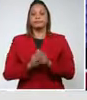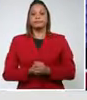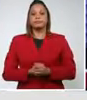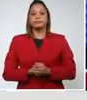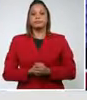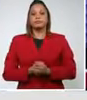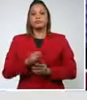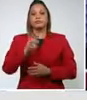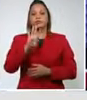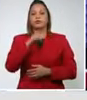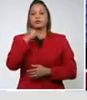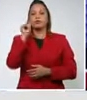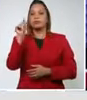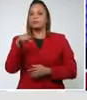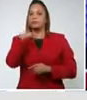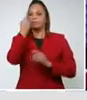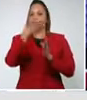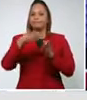4 fallecidos,